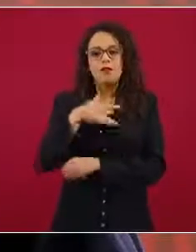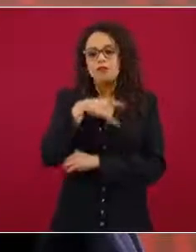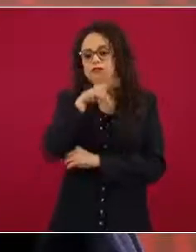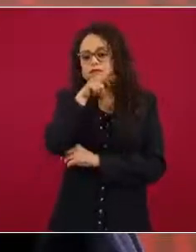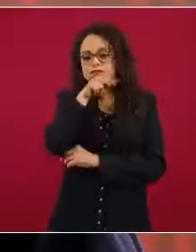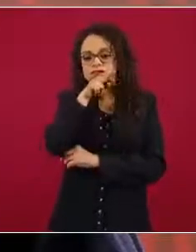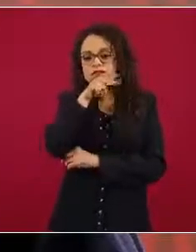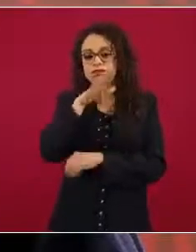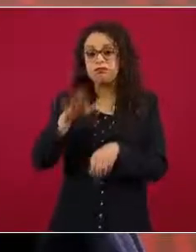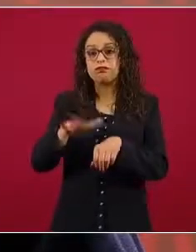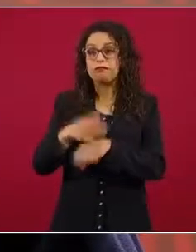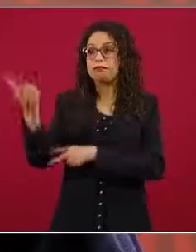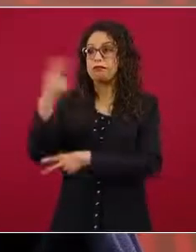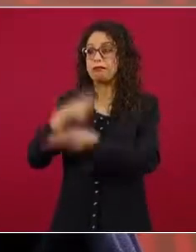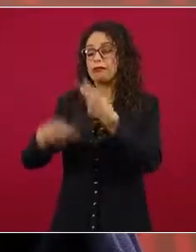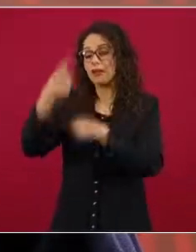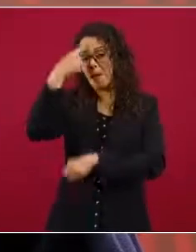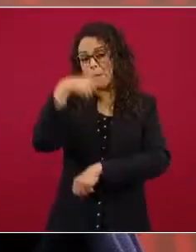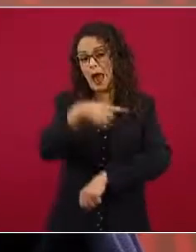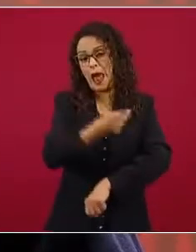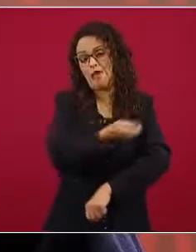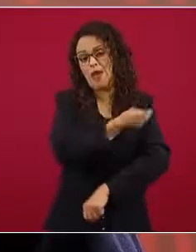porque ahí llegaban a vacunarnos.